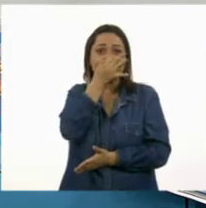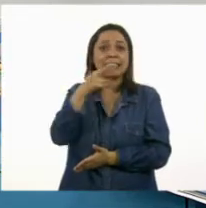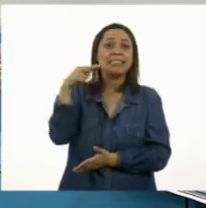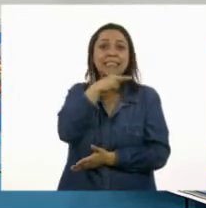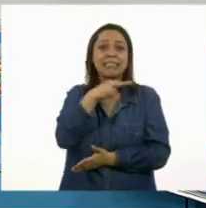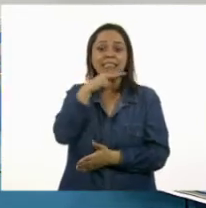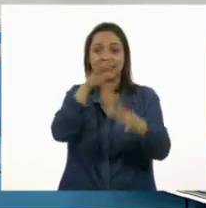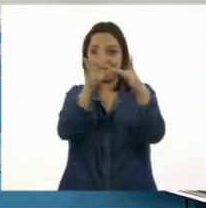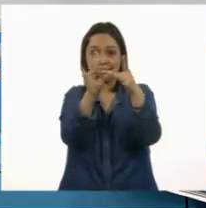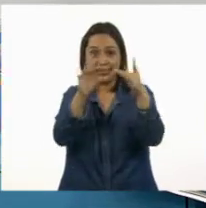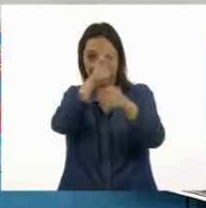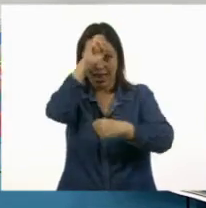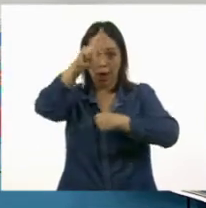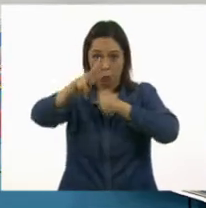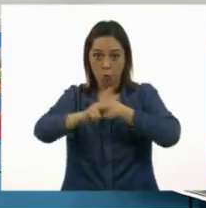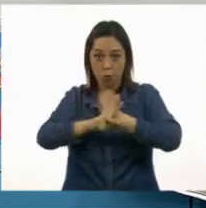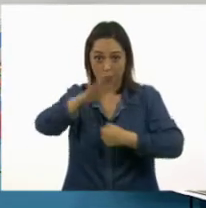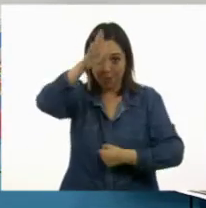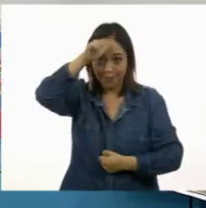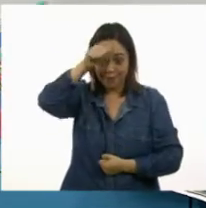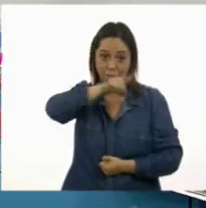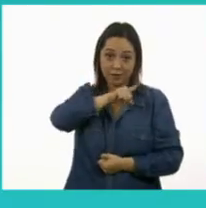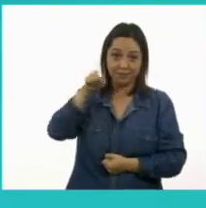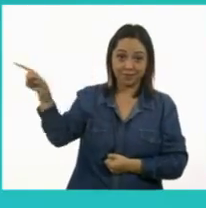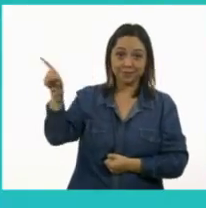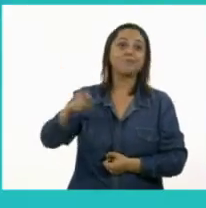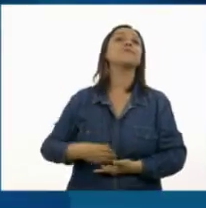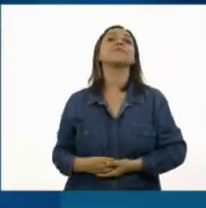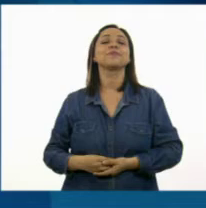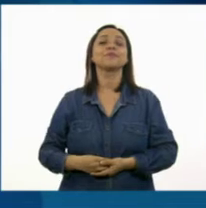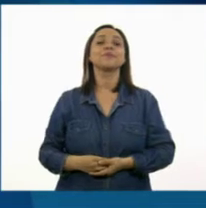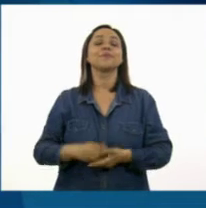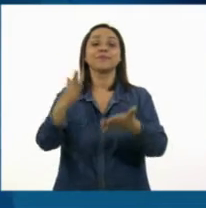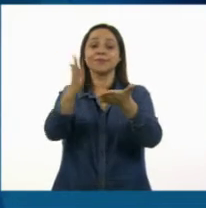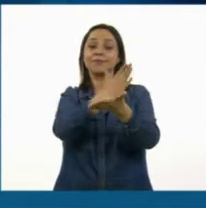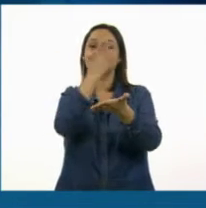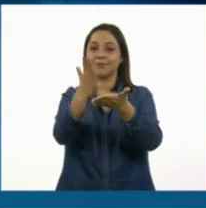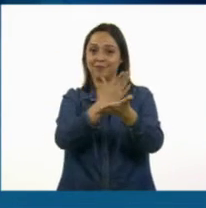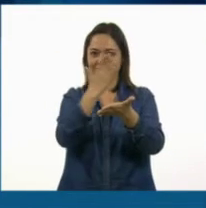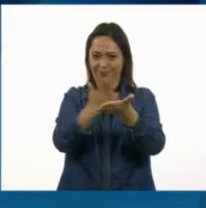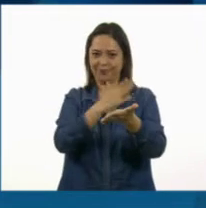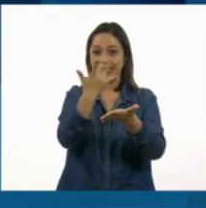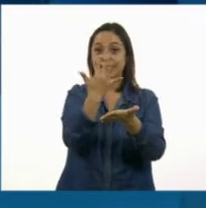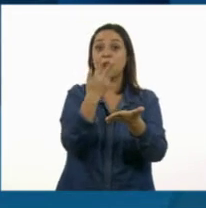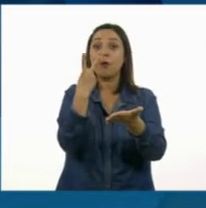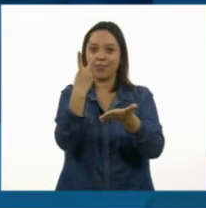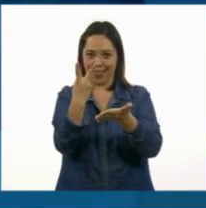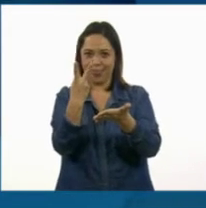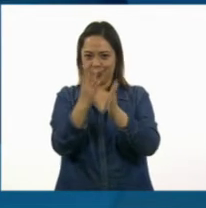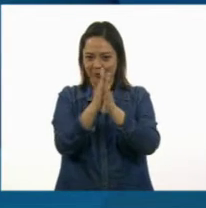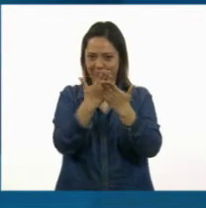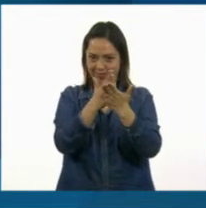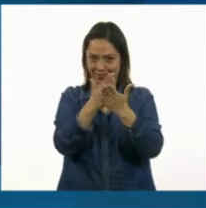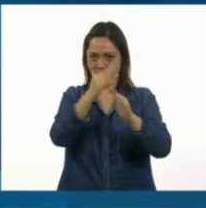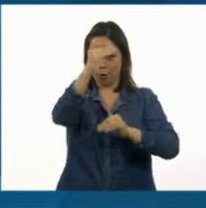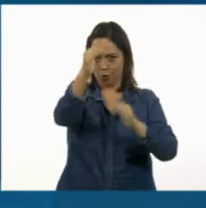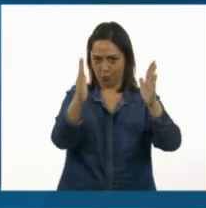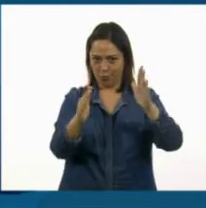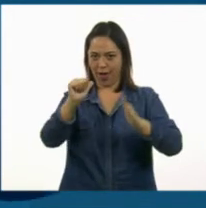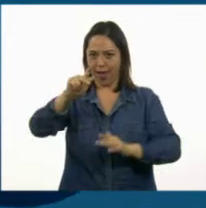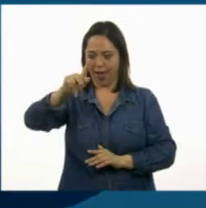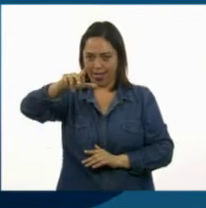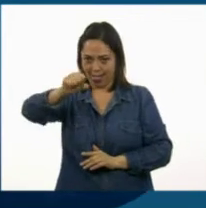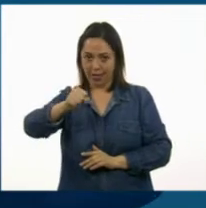Europa, ¿les parece? Sí. Directamente en Europa. Atlas, Geografía, página 52. Muy bien. Como